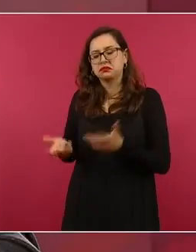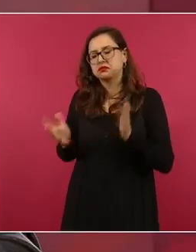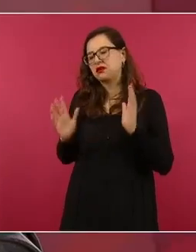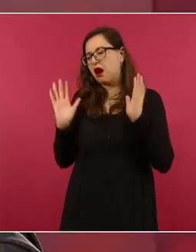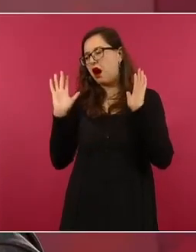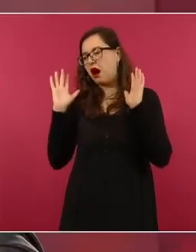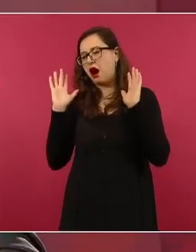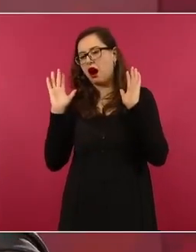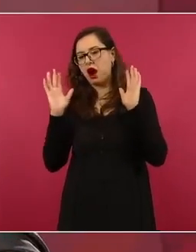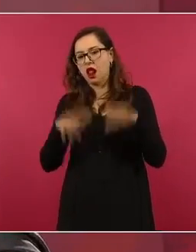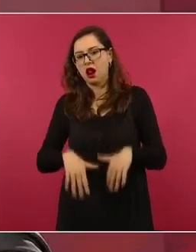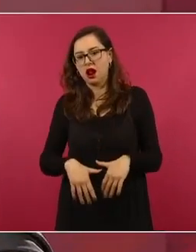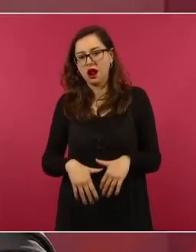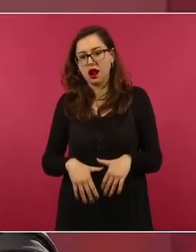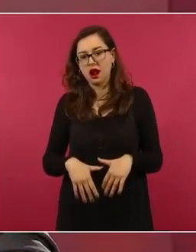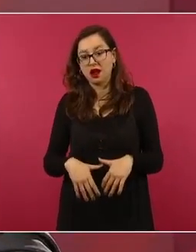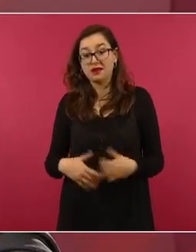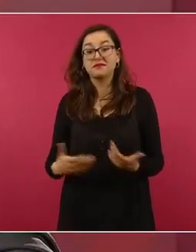con